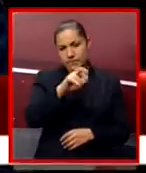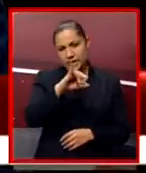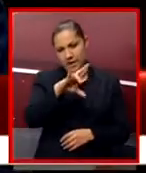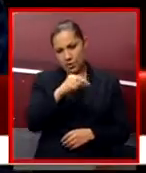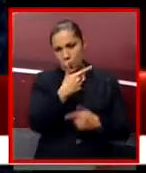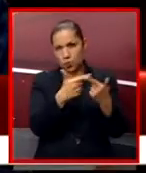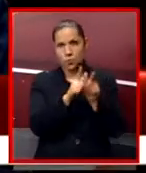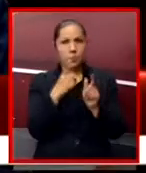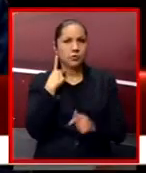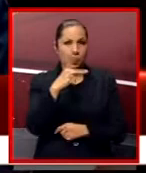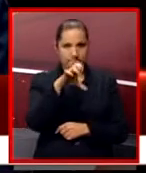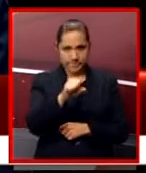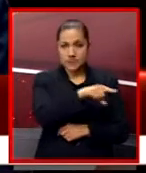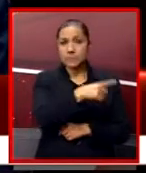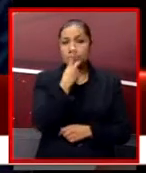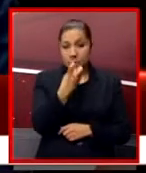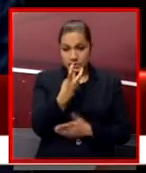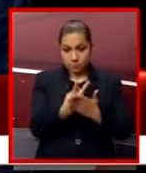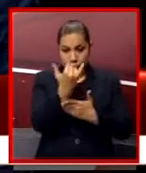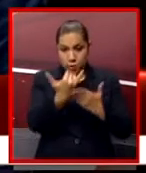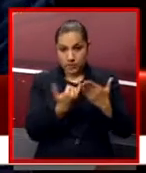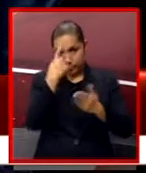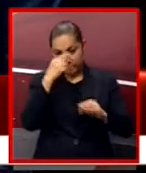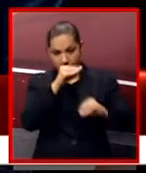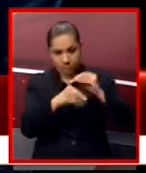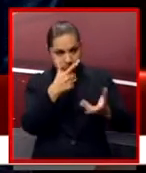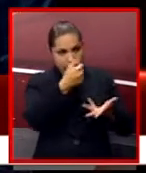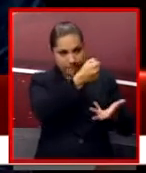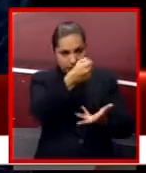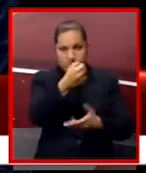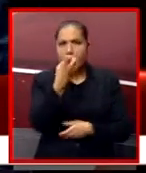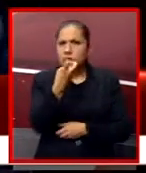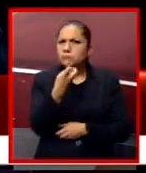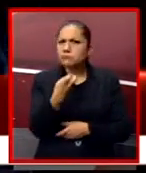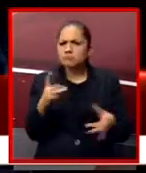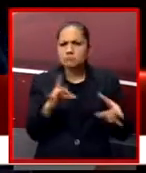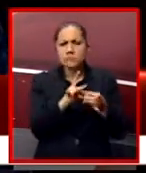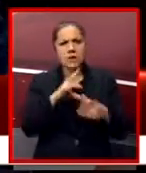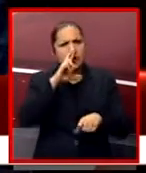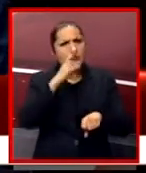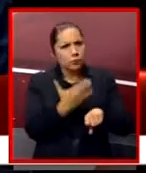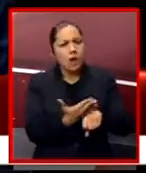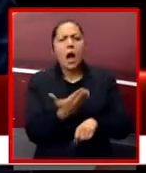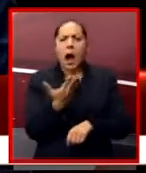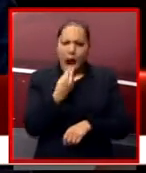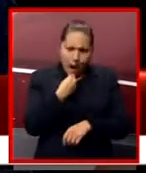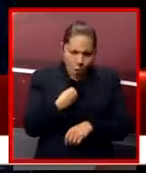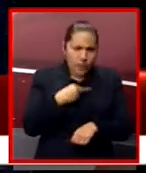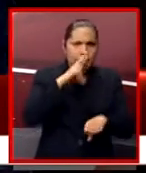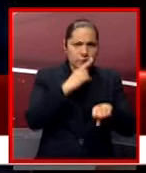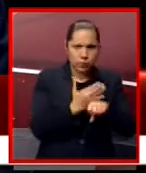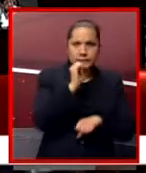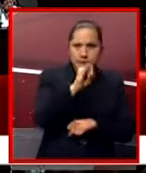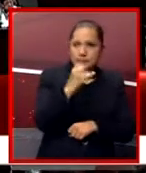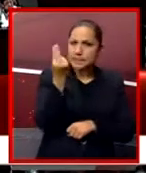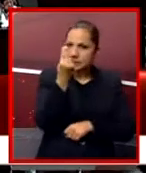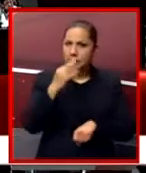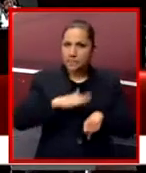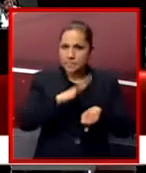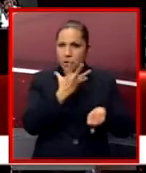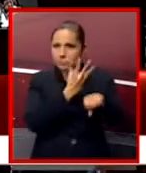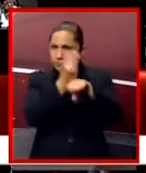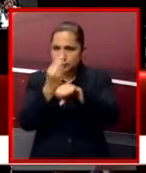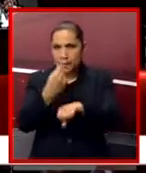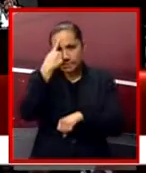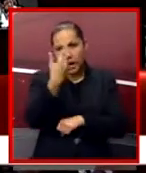Social dijo que el proyecto de presupuesto abona la responsabilidad, aunque consideró que se debe invertir más en la infraestructura productiva, en